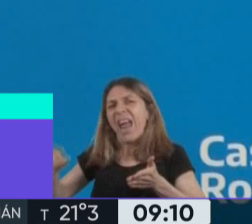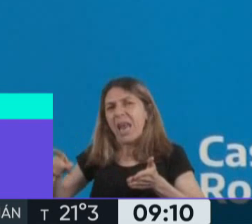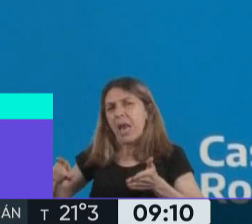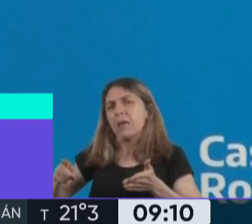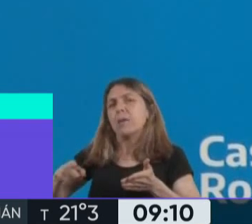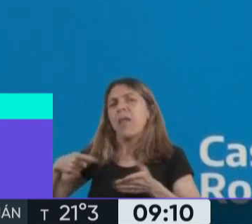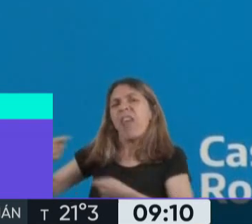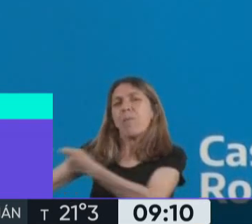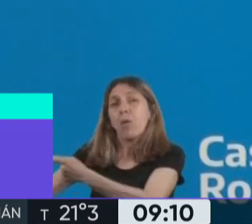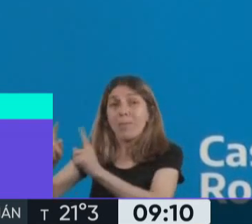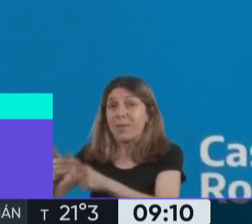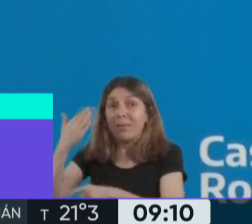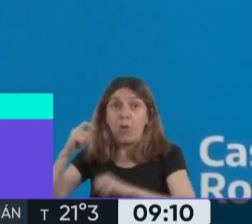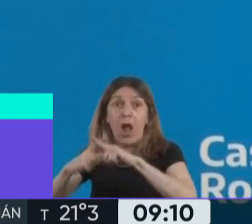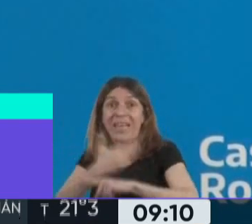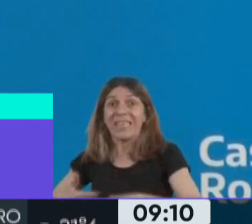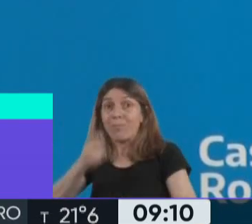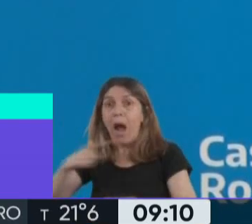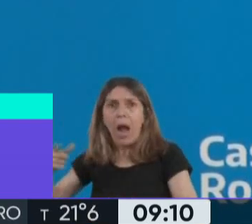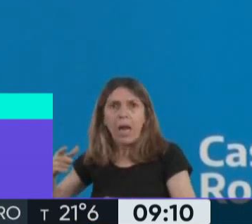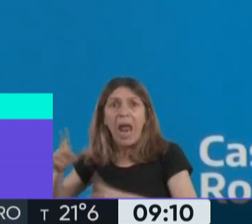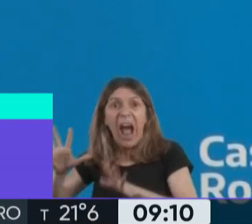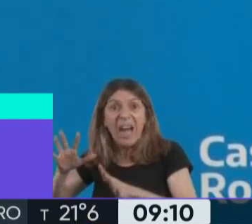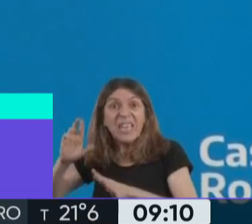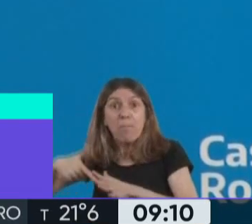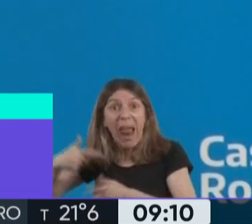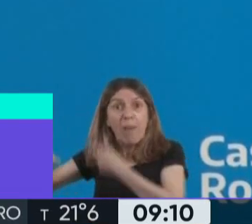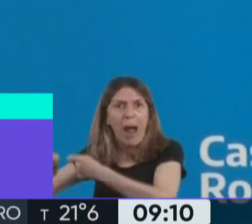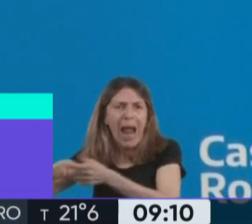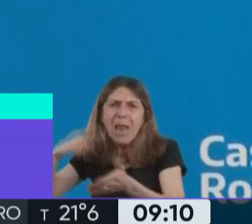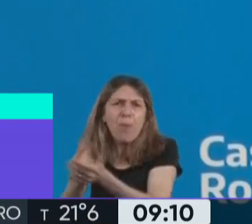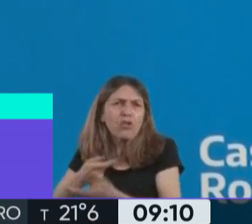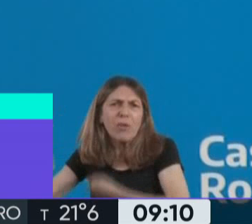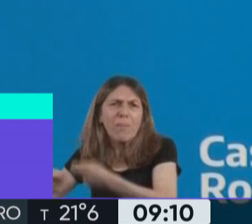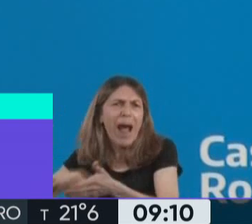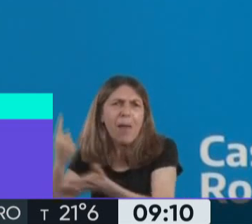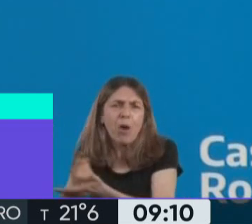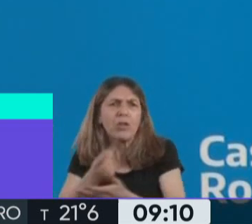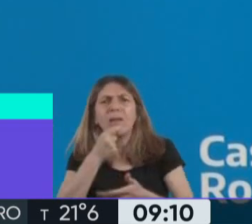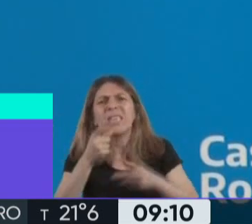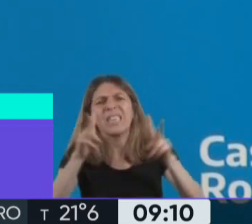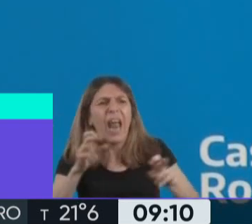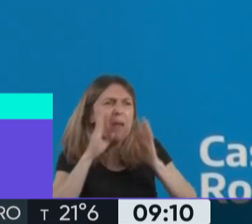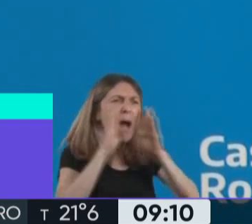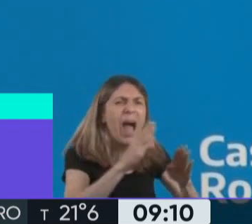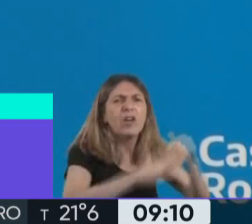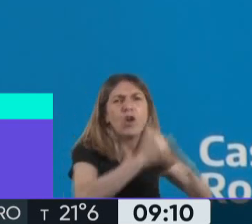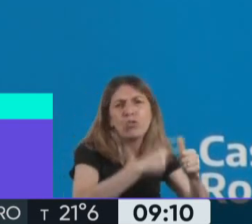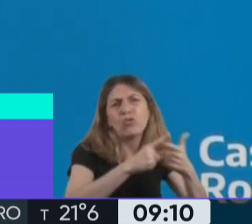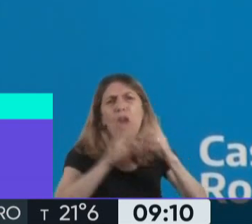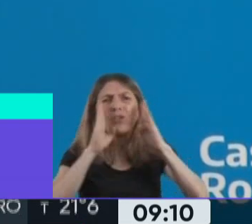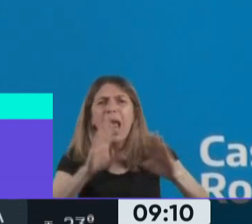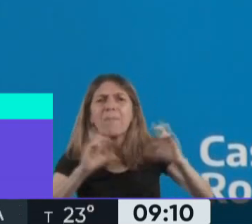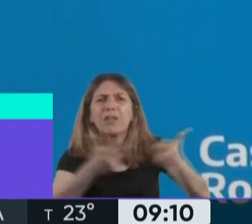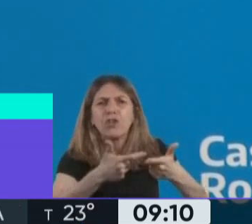gobierno de Mauricio Macri, sería imposible de cumplir porque no existirían el resto de las áreas, ni las áreas sociales, ni las áreas de infraestructura, ni ninguna otra,